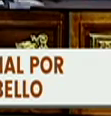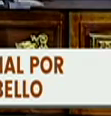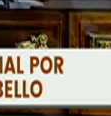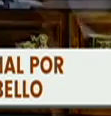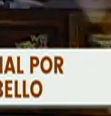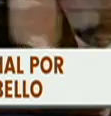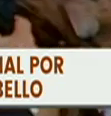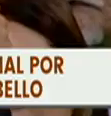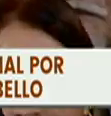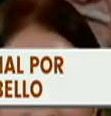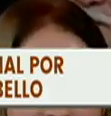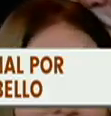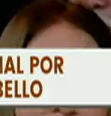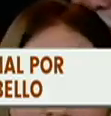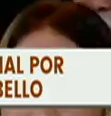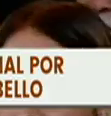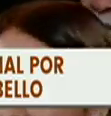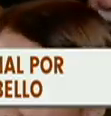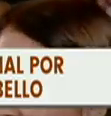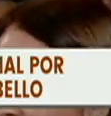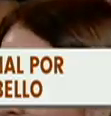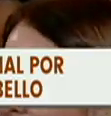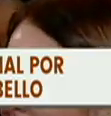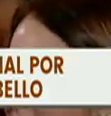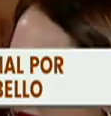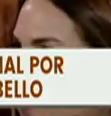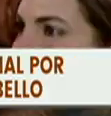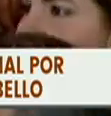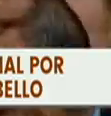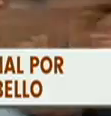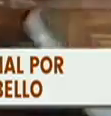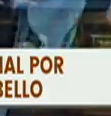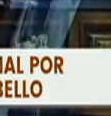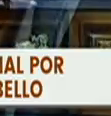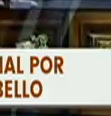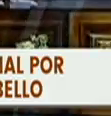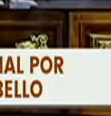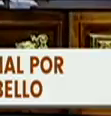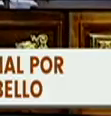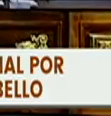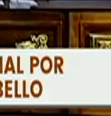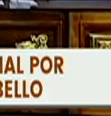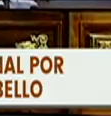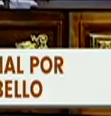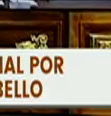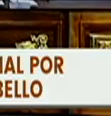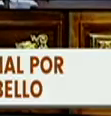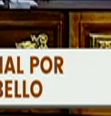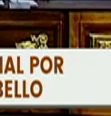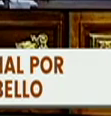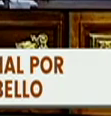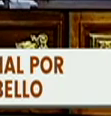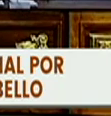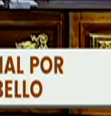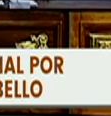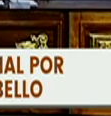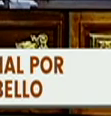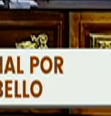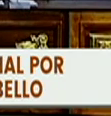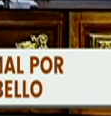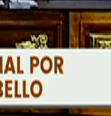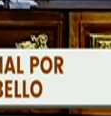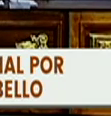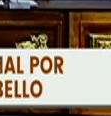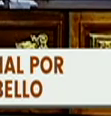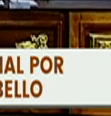próxima sesión el próximo día martes a las 11:30 de la mañana y con Dios y en paz media